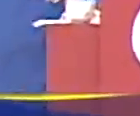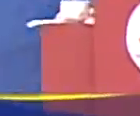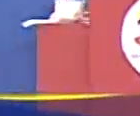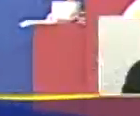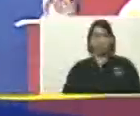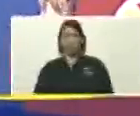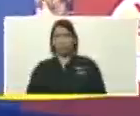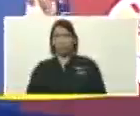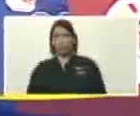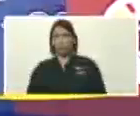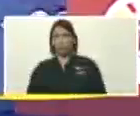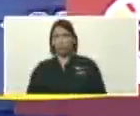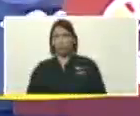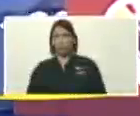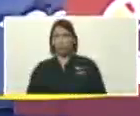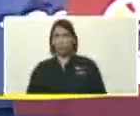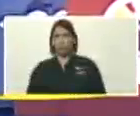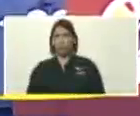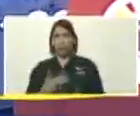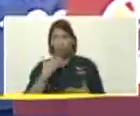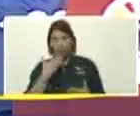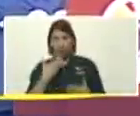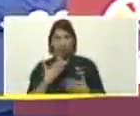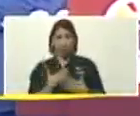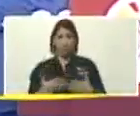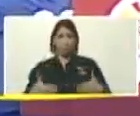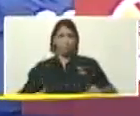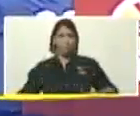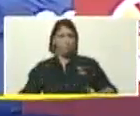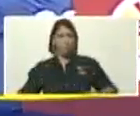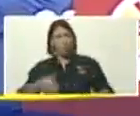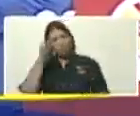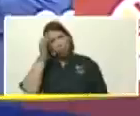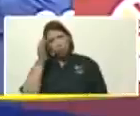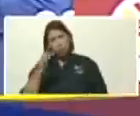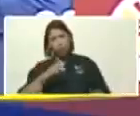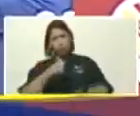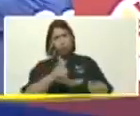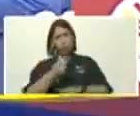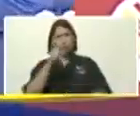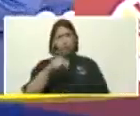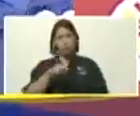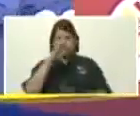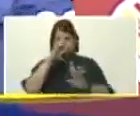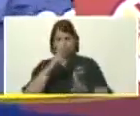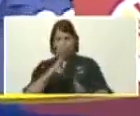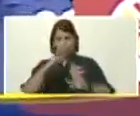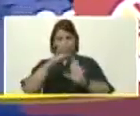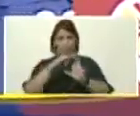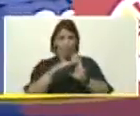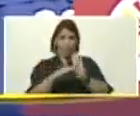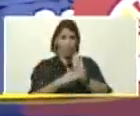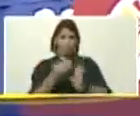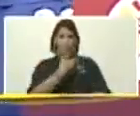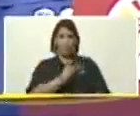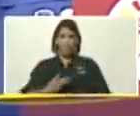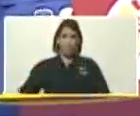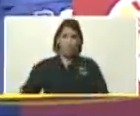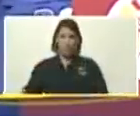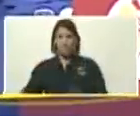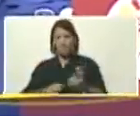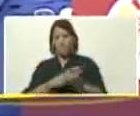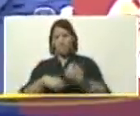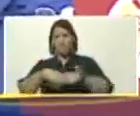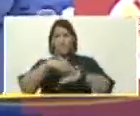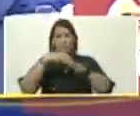que gracias a ese esfuerzo de este consejo directivo que está allí bajo la directriz de nuestro presidente y con el apoyo del ministro